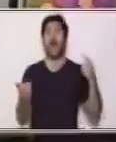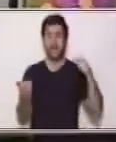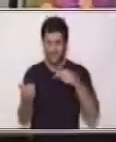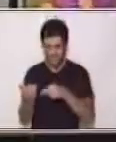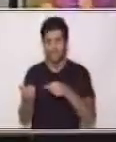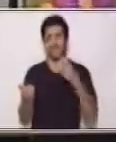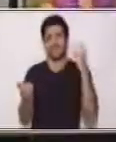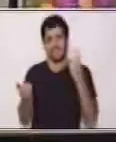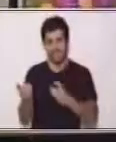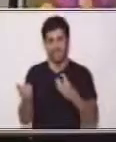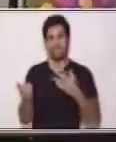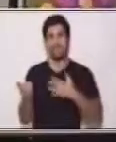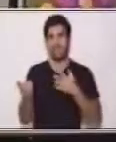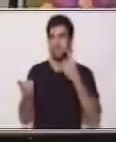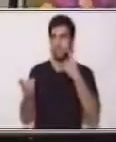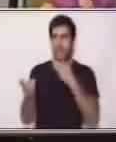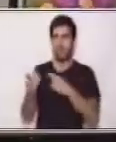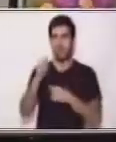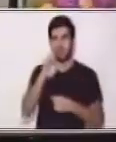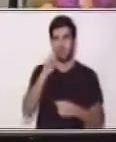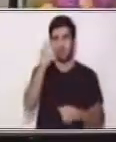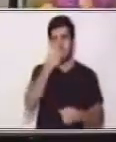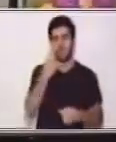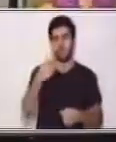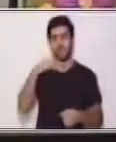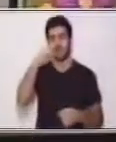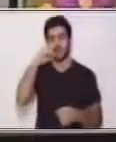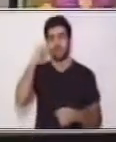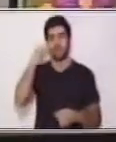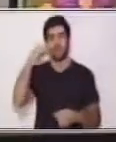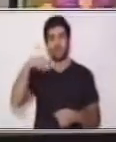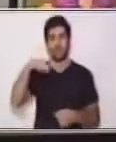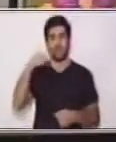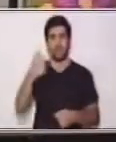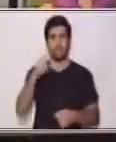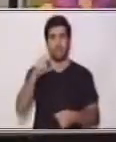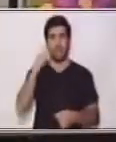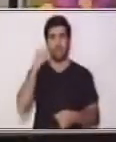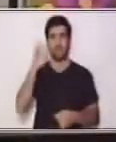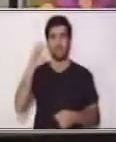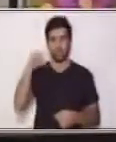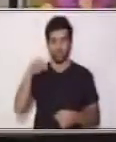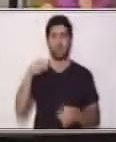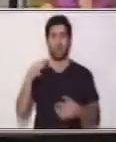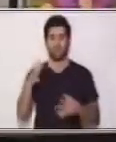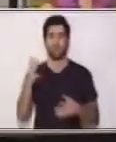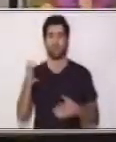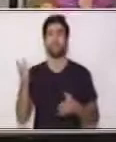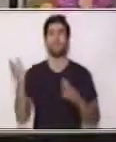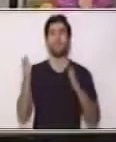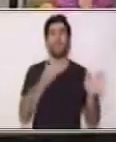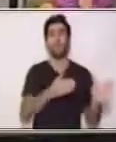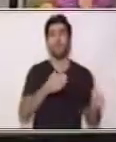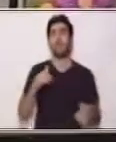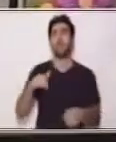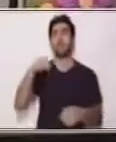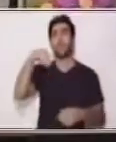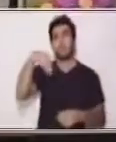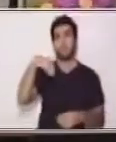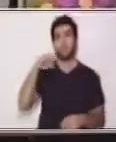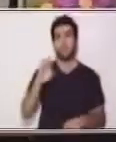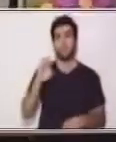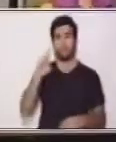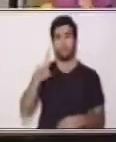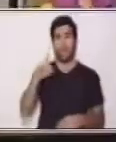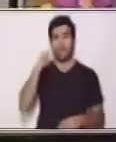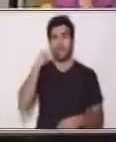estimación. ¿Y ahora qué es la medición? La medición en matemática quiere decir que